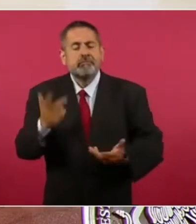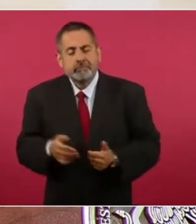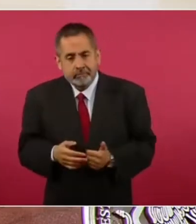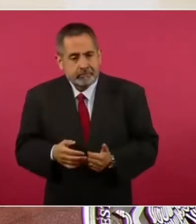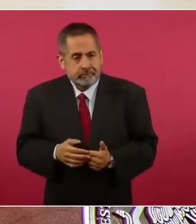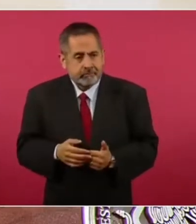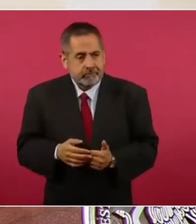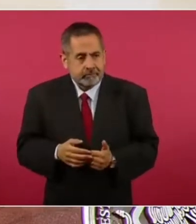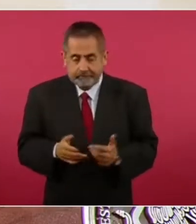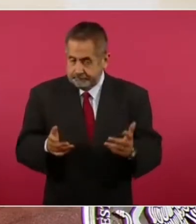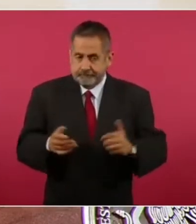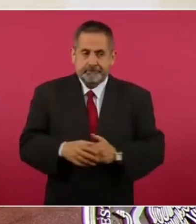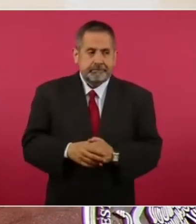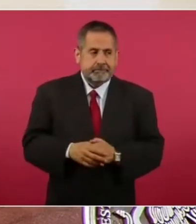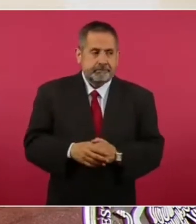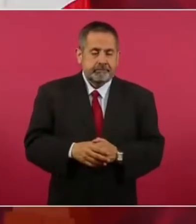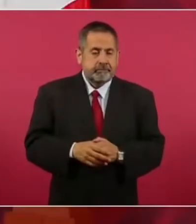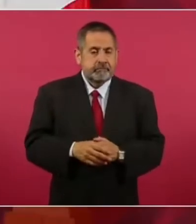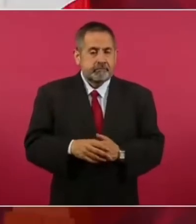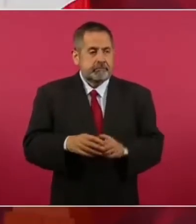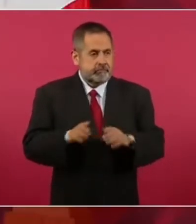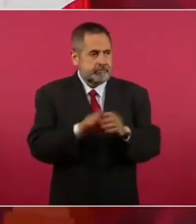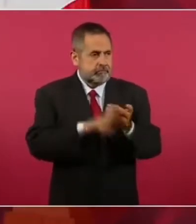En una actitud